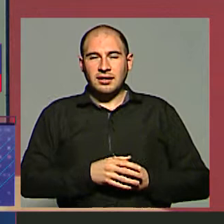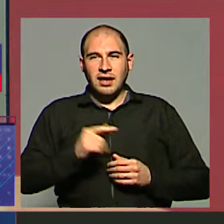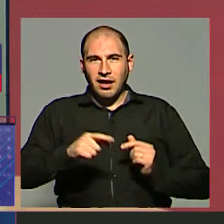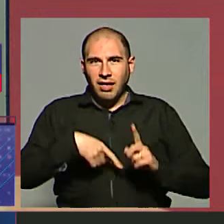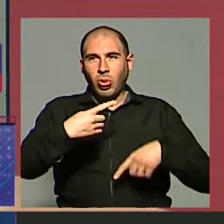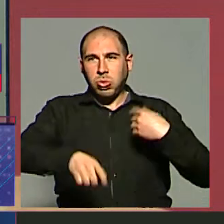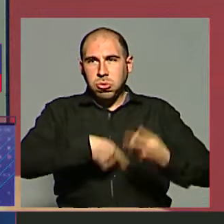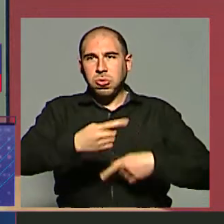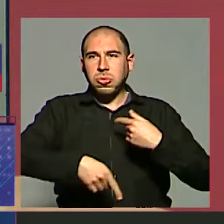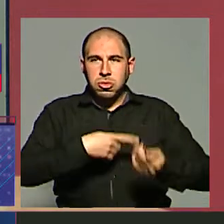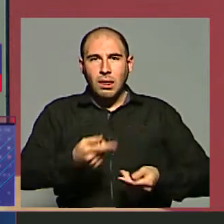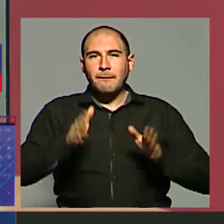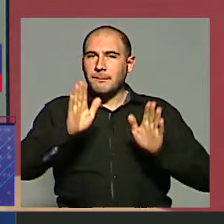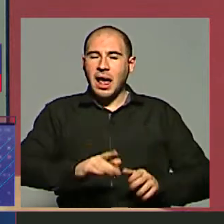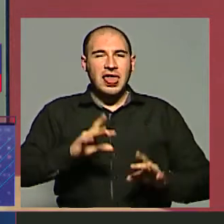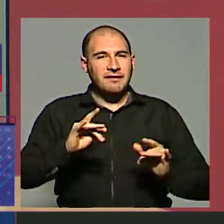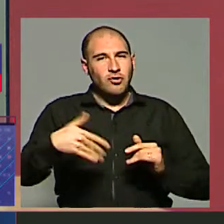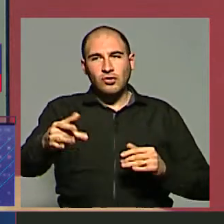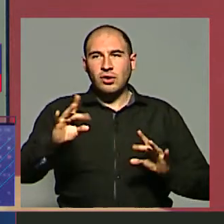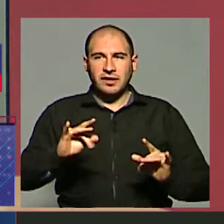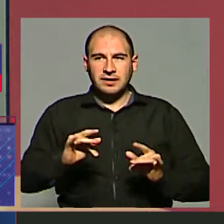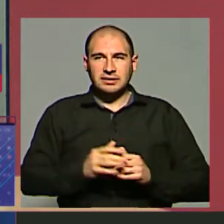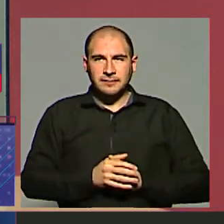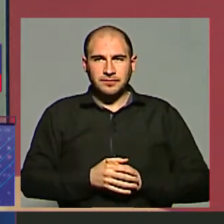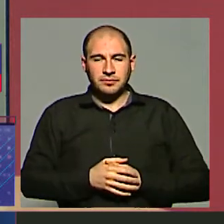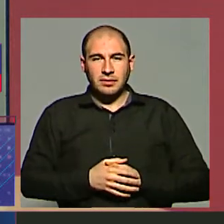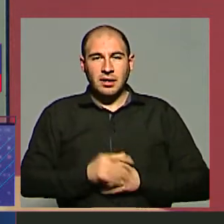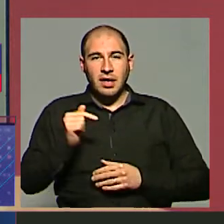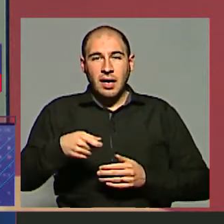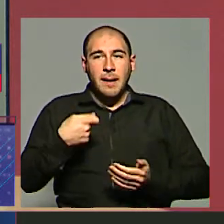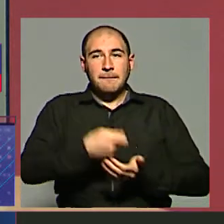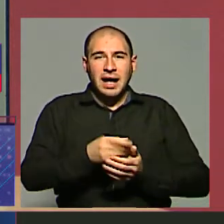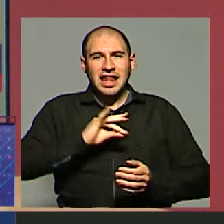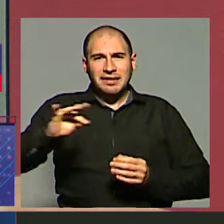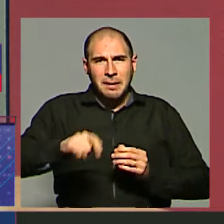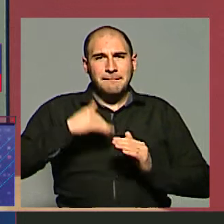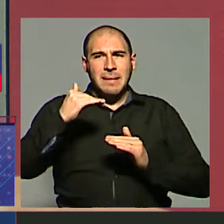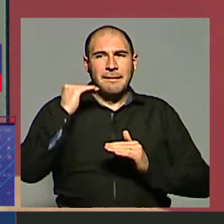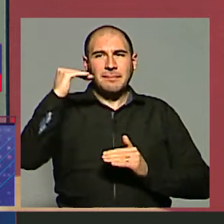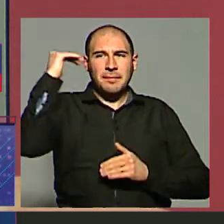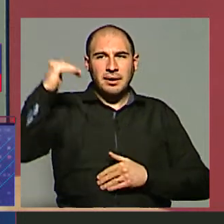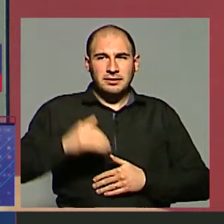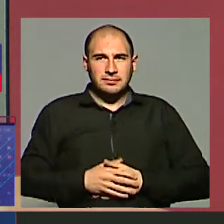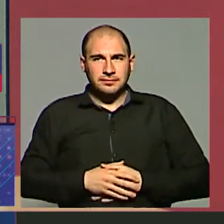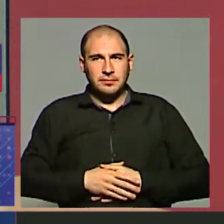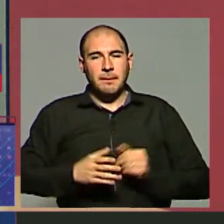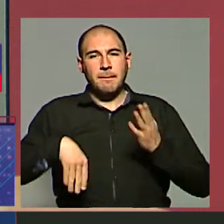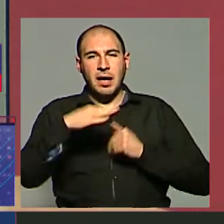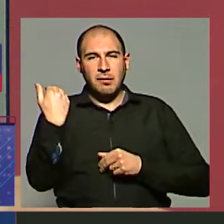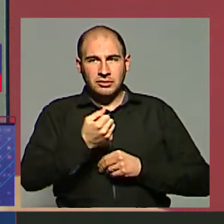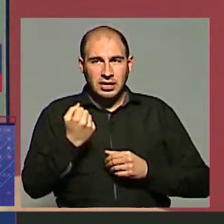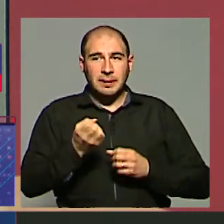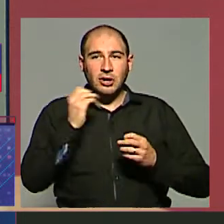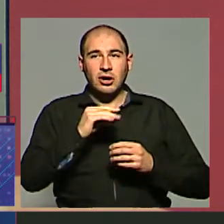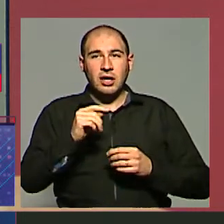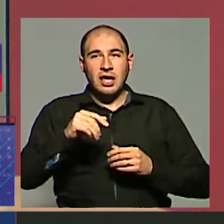de nieve muy difícil de parar en el futuro y cada vez va pagando mucha más deuda. Lo importante y lo aconsejable es tener